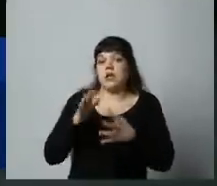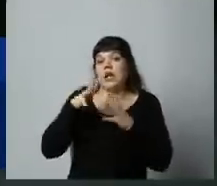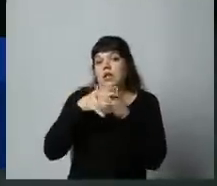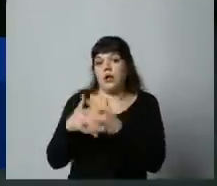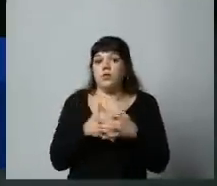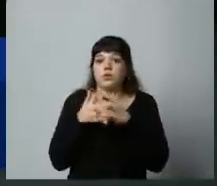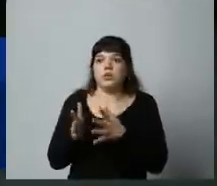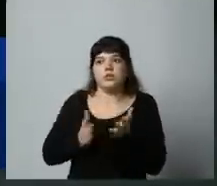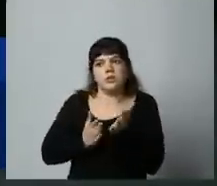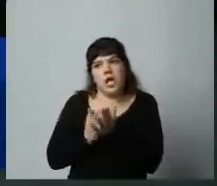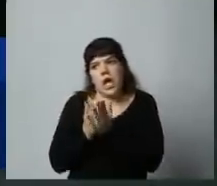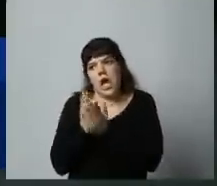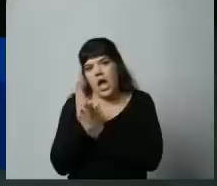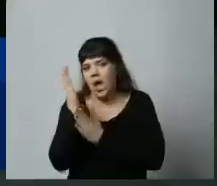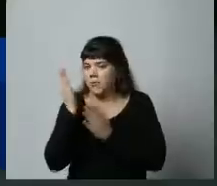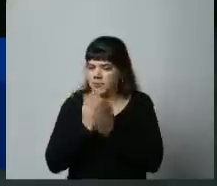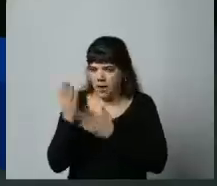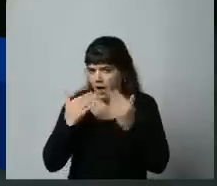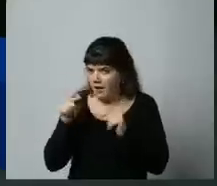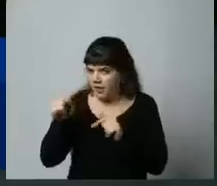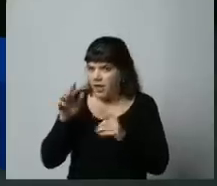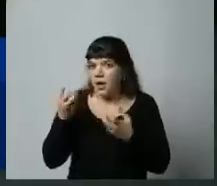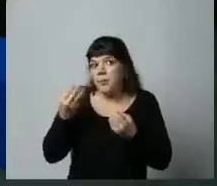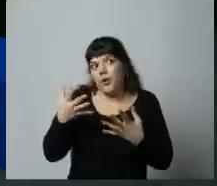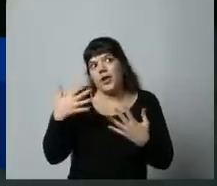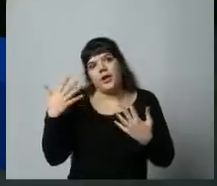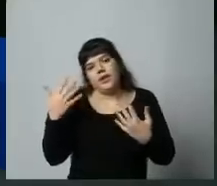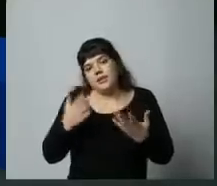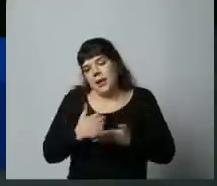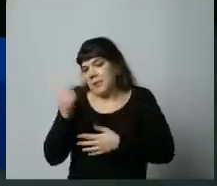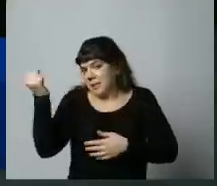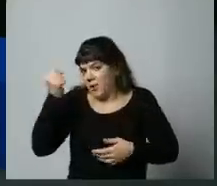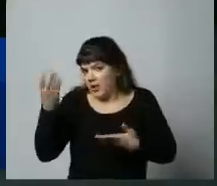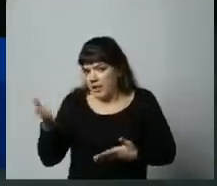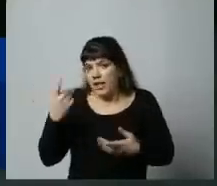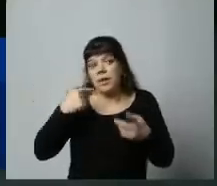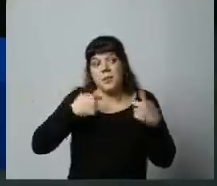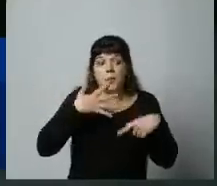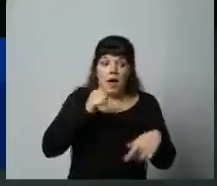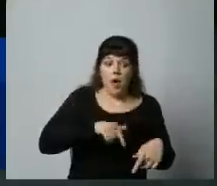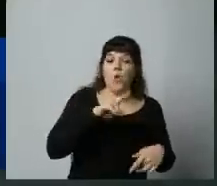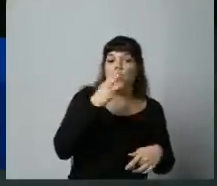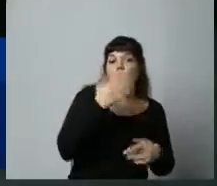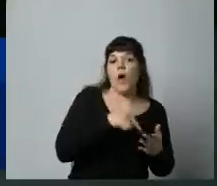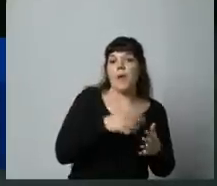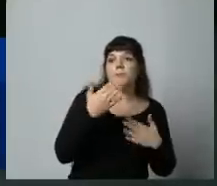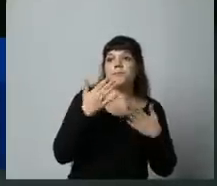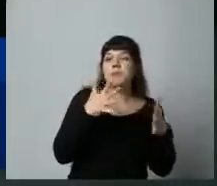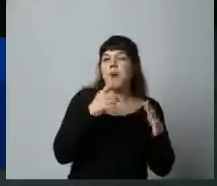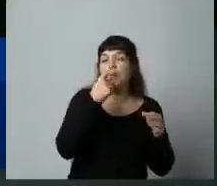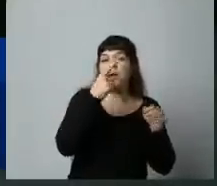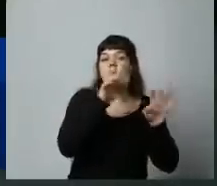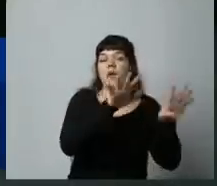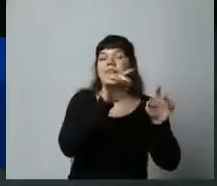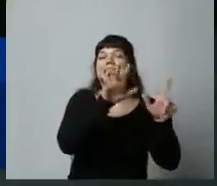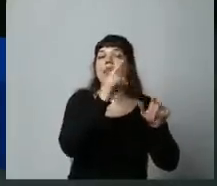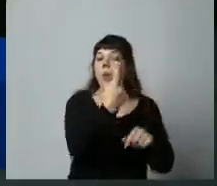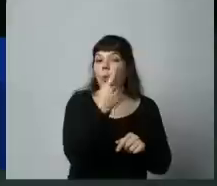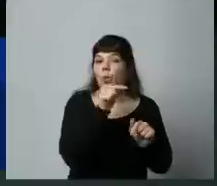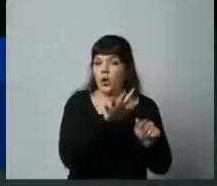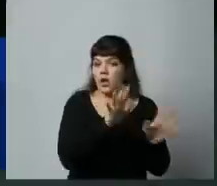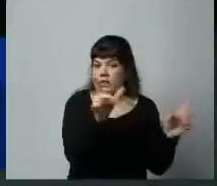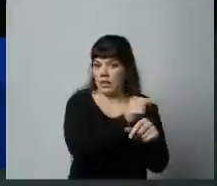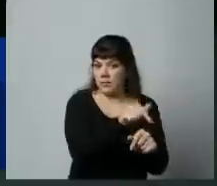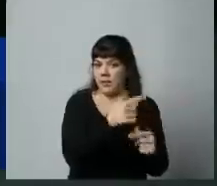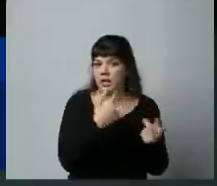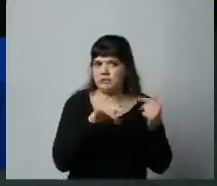hasta el final del informe por la importancia que tienen obviamente en Uruguay eh Vamos hasta el año 71 ya se hablaba de que